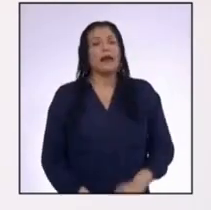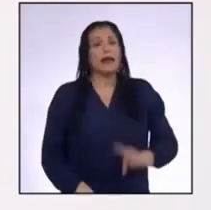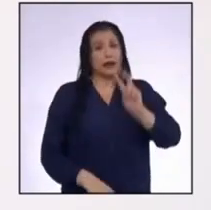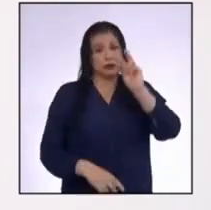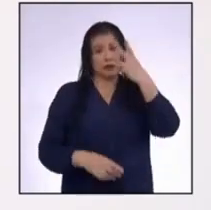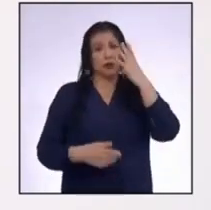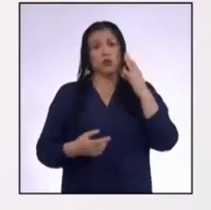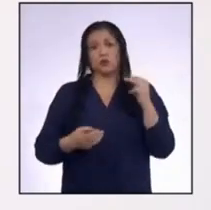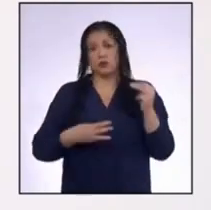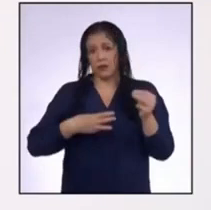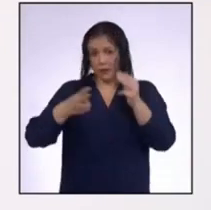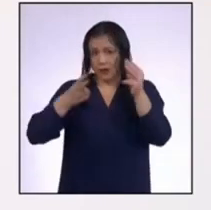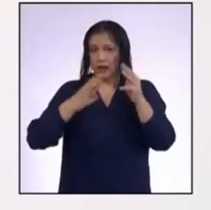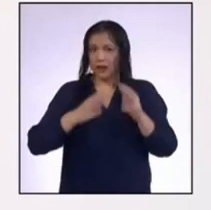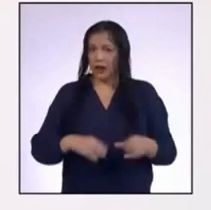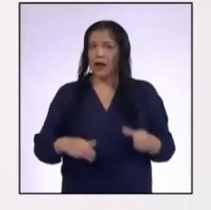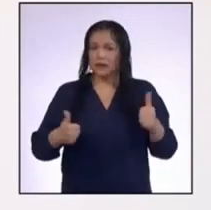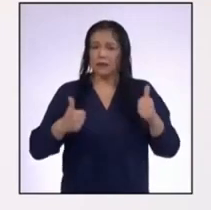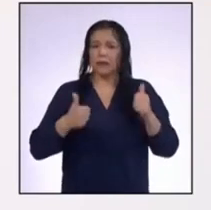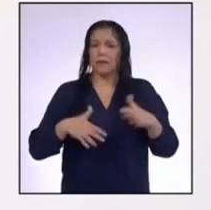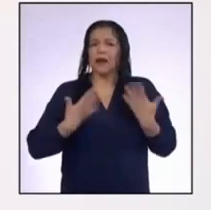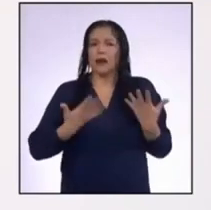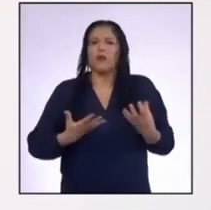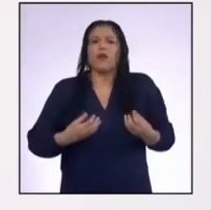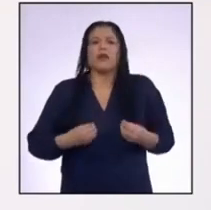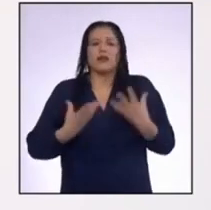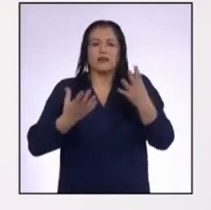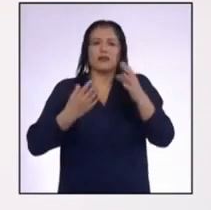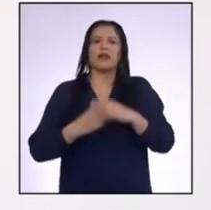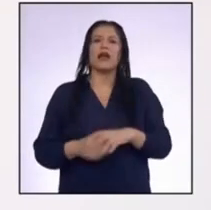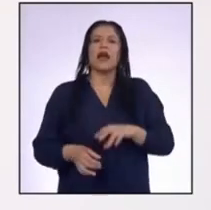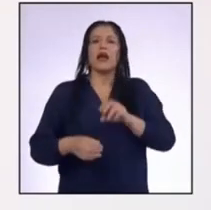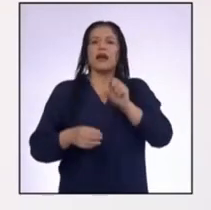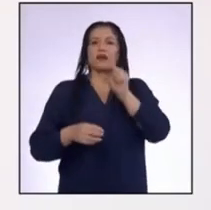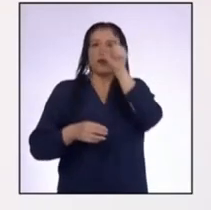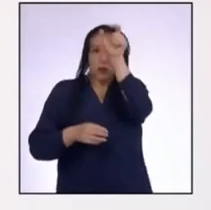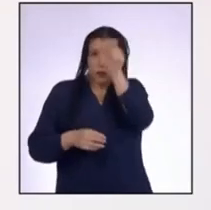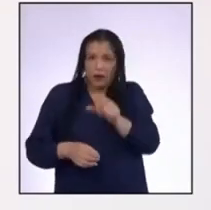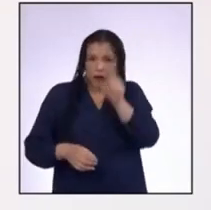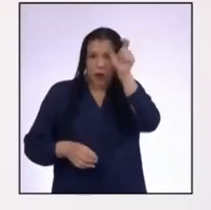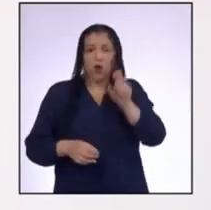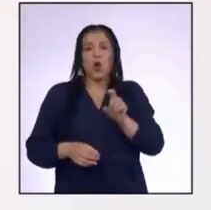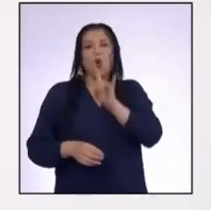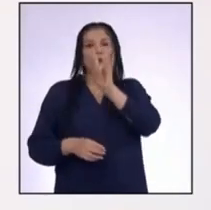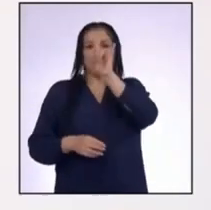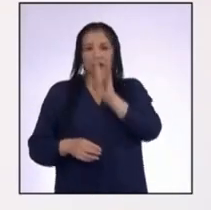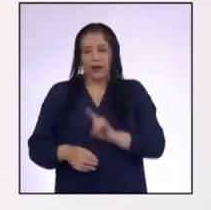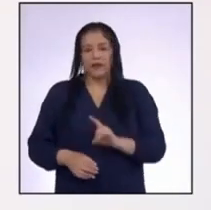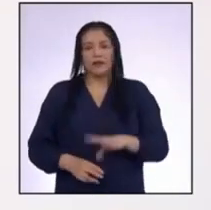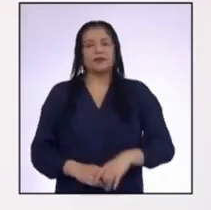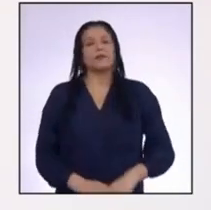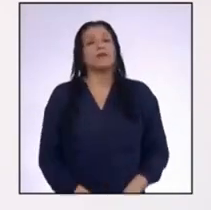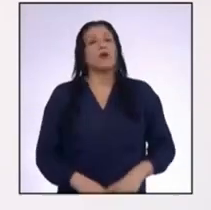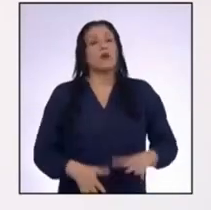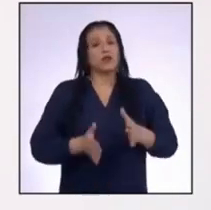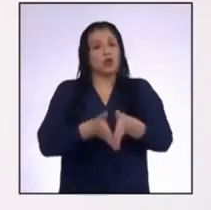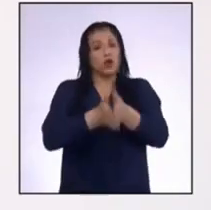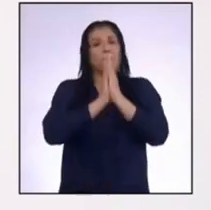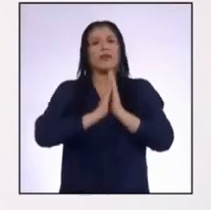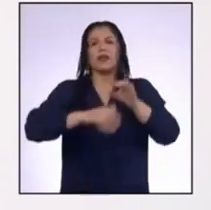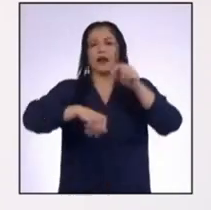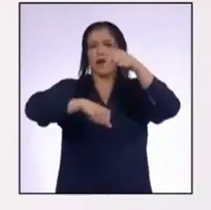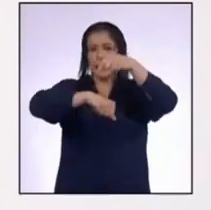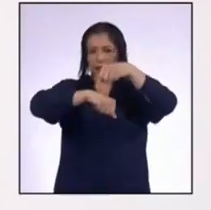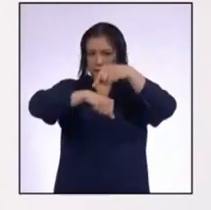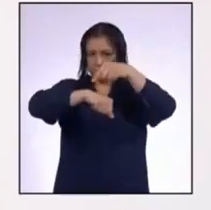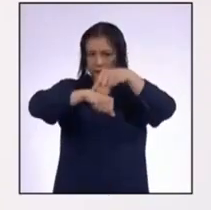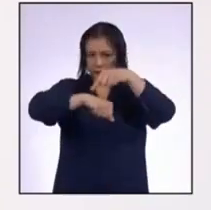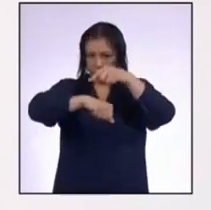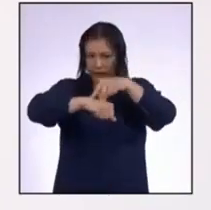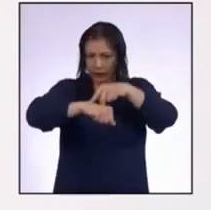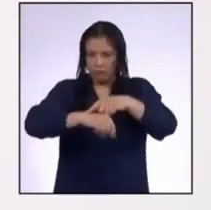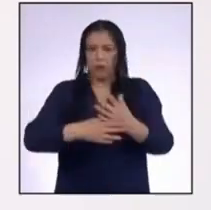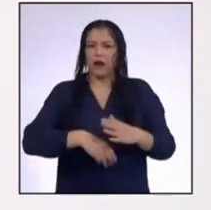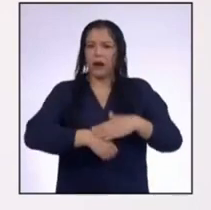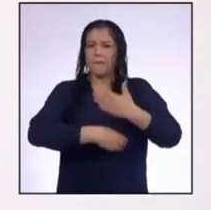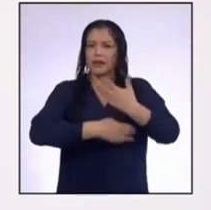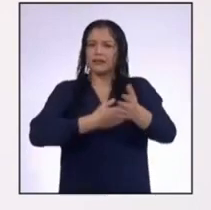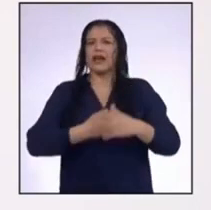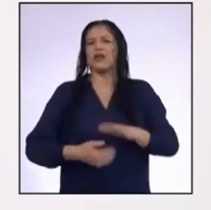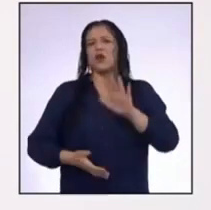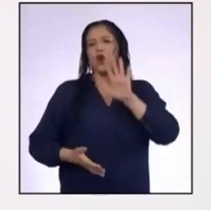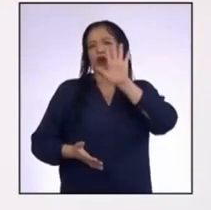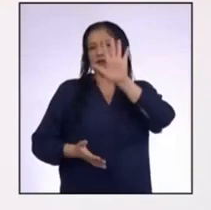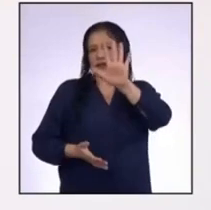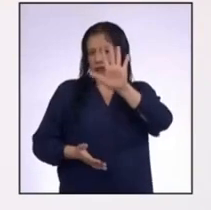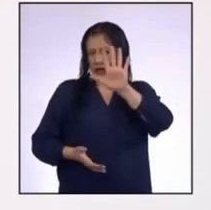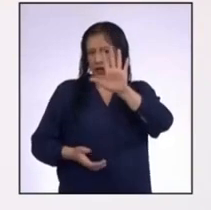forma es conveniente para expresar unidades y subunidades de medida. Cuando nos piden el tiempo, decimos que ha transcurrido 5